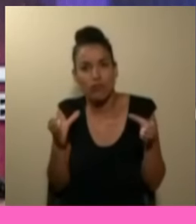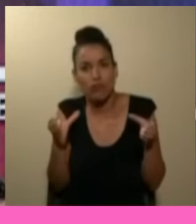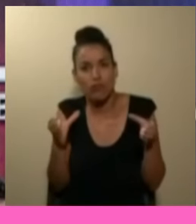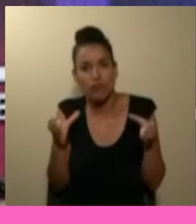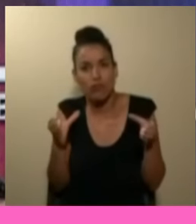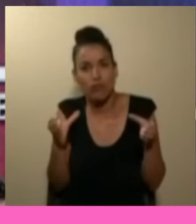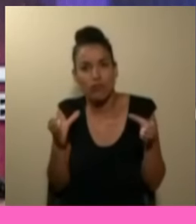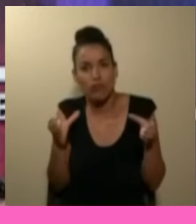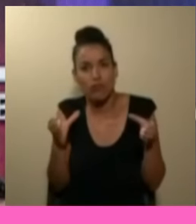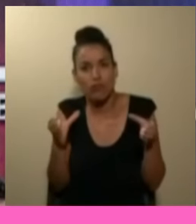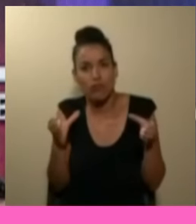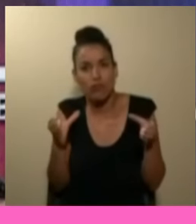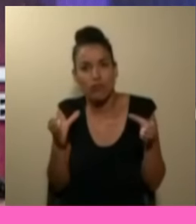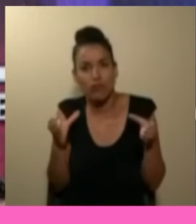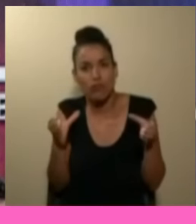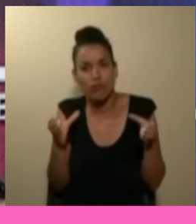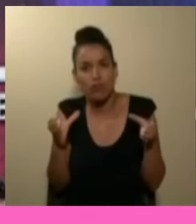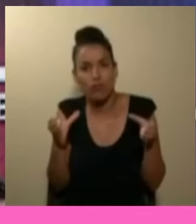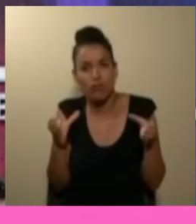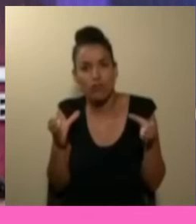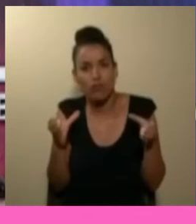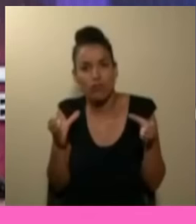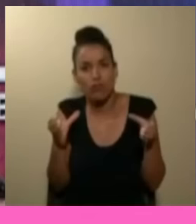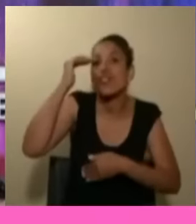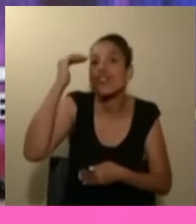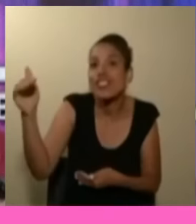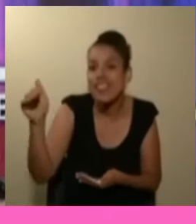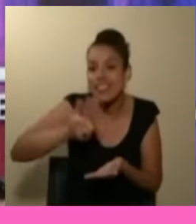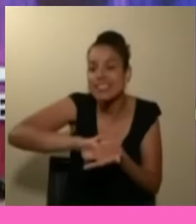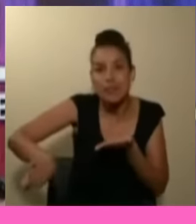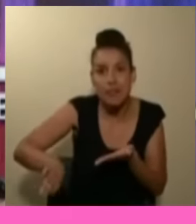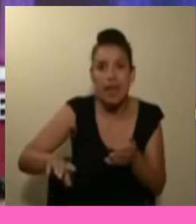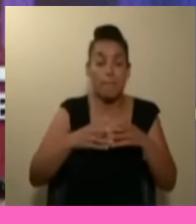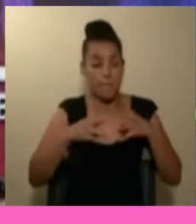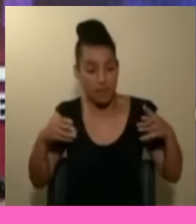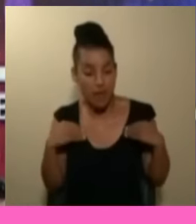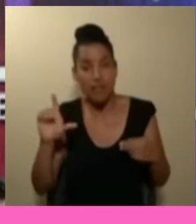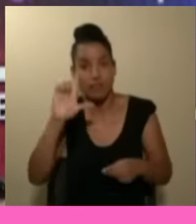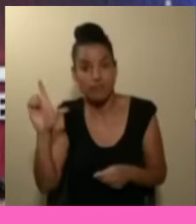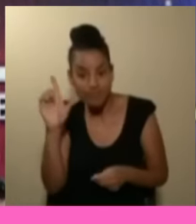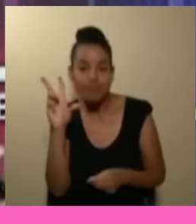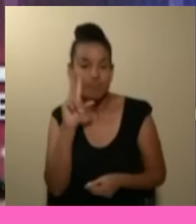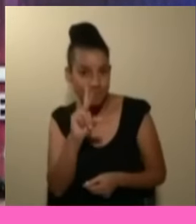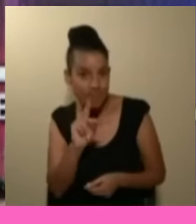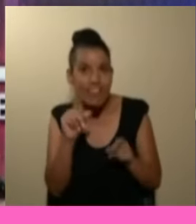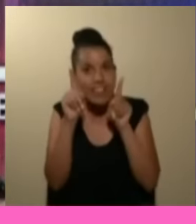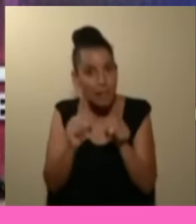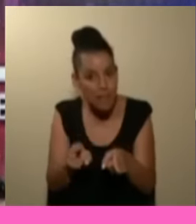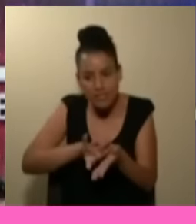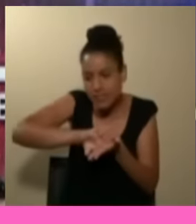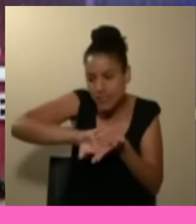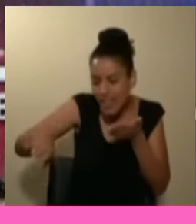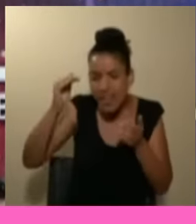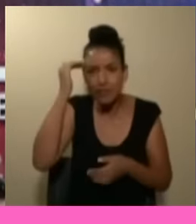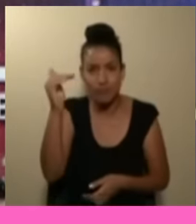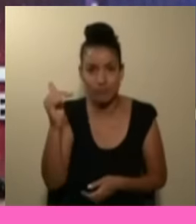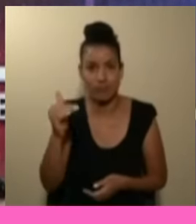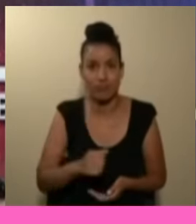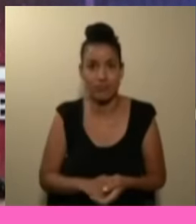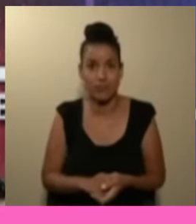elimina es la participación docente en primaria, en secundaria y en educación técnica. Se concibe